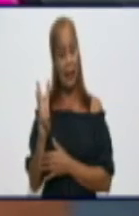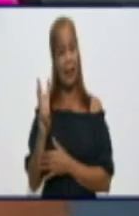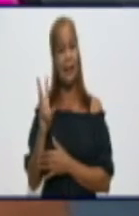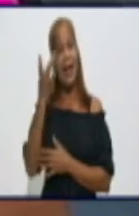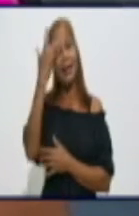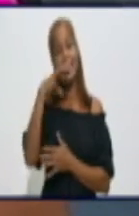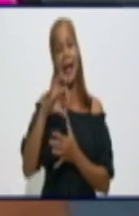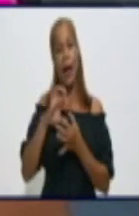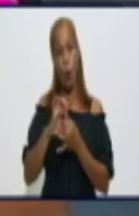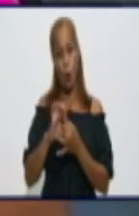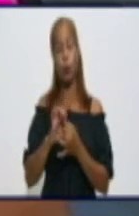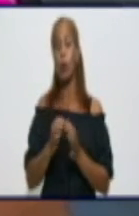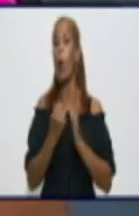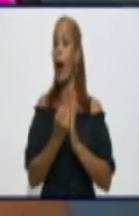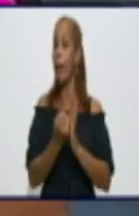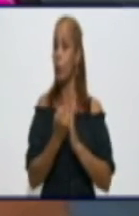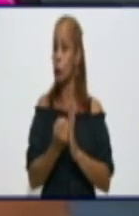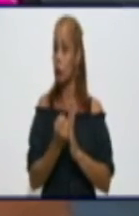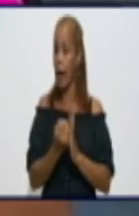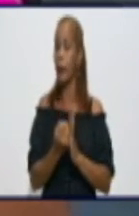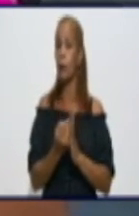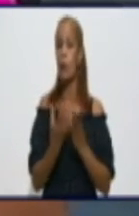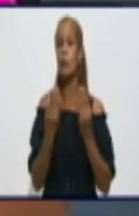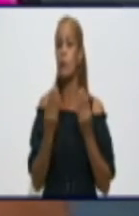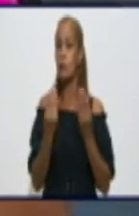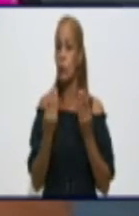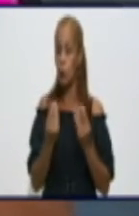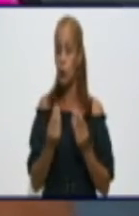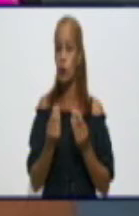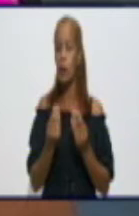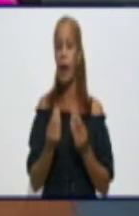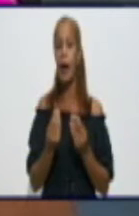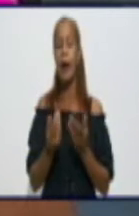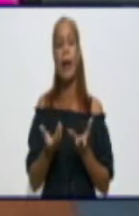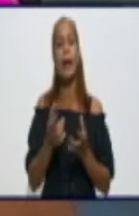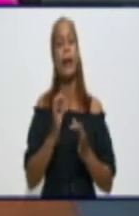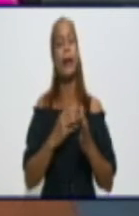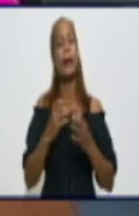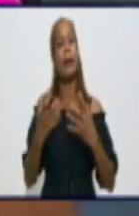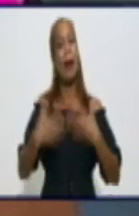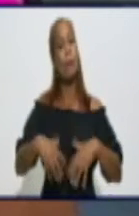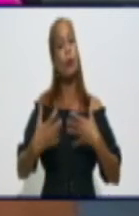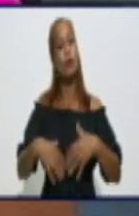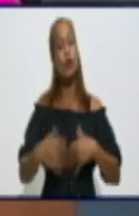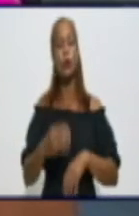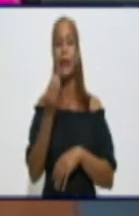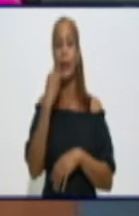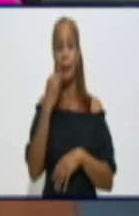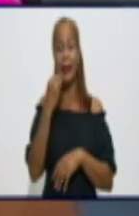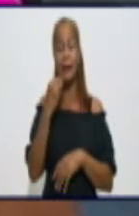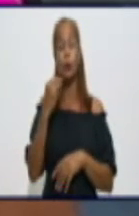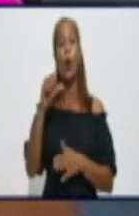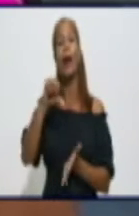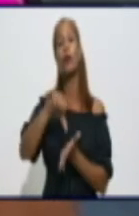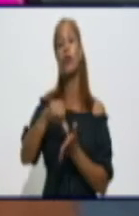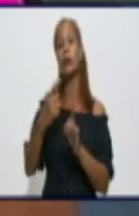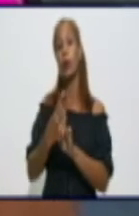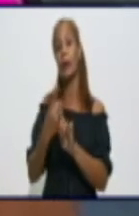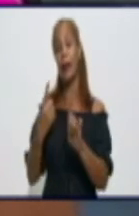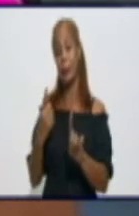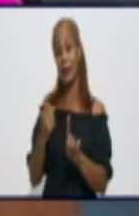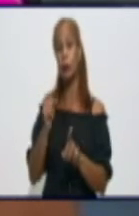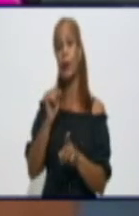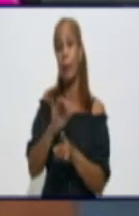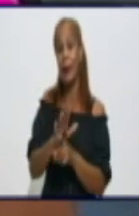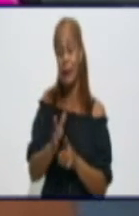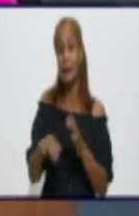pasado apoyaron mucho la producción de alimentos a los centros de aislamiento, y queremos a partir del día